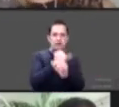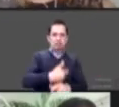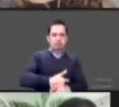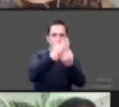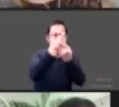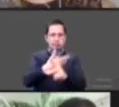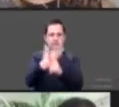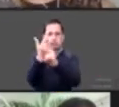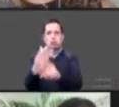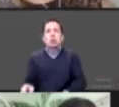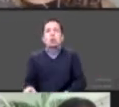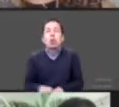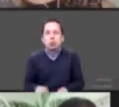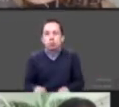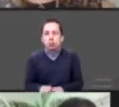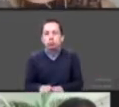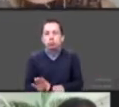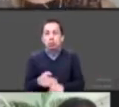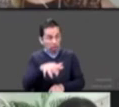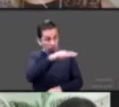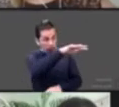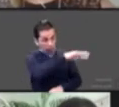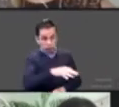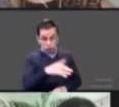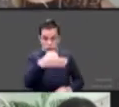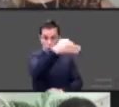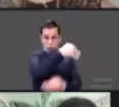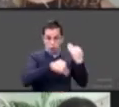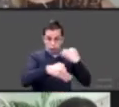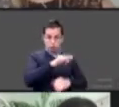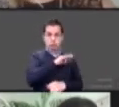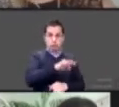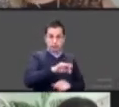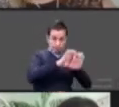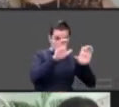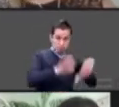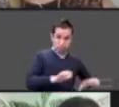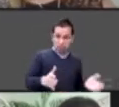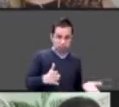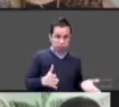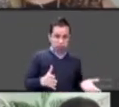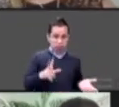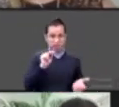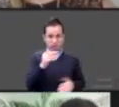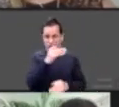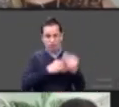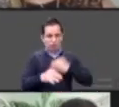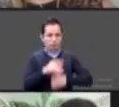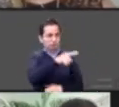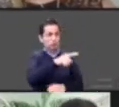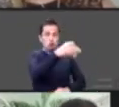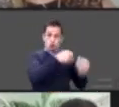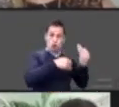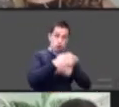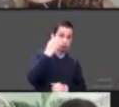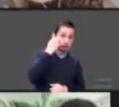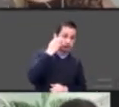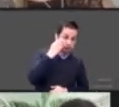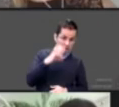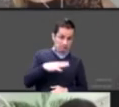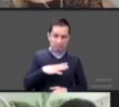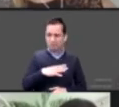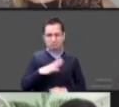No todas y todos tenían computador, no todas y todos tenían un celular, no todas y todos tenían una conectividad.